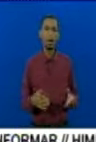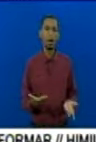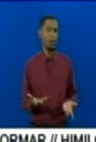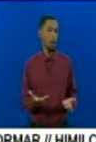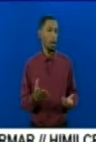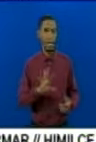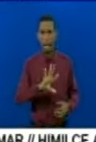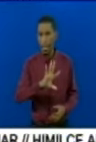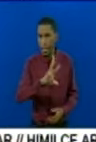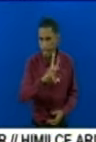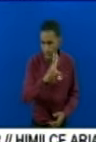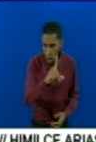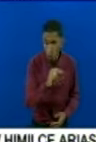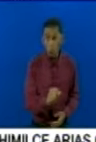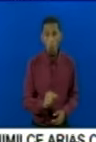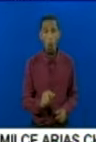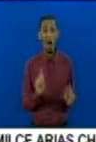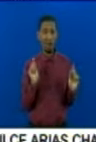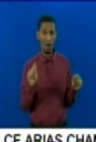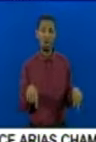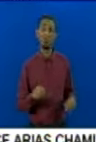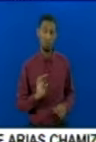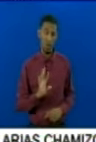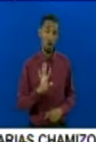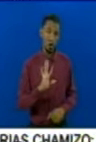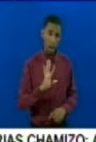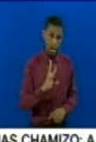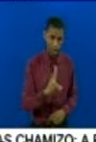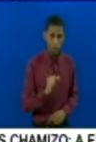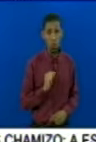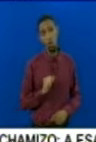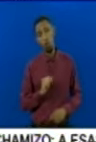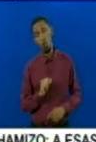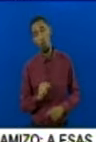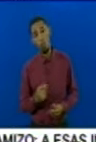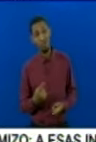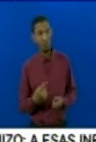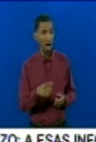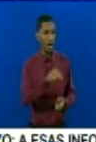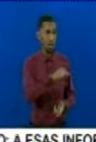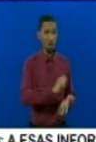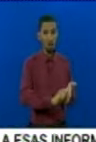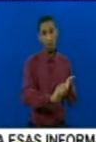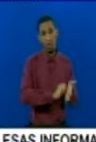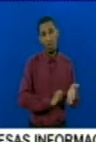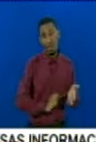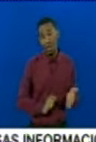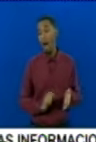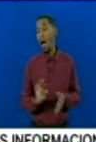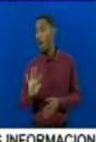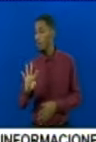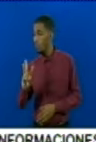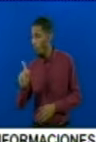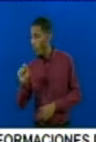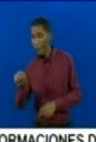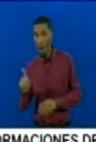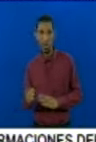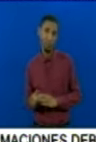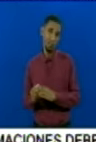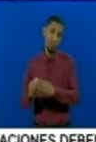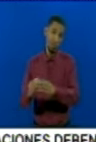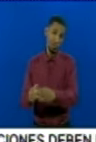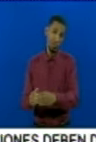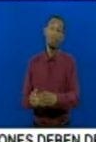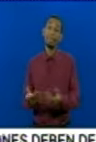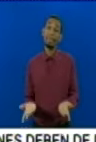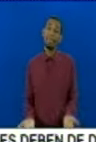delictivas desde el exterior y desde las propias estructuras administrativas y empresariales que intervienen en el proceso.